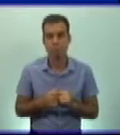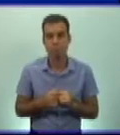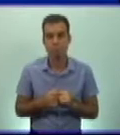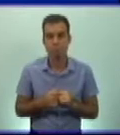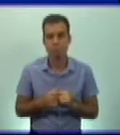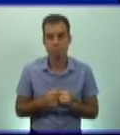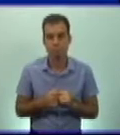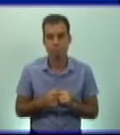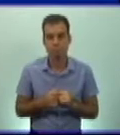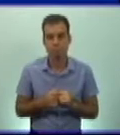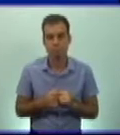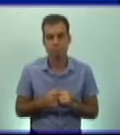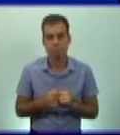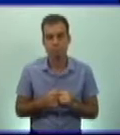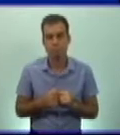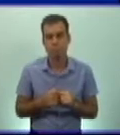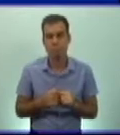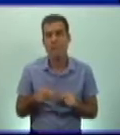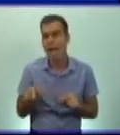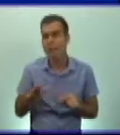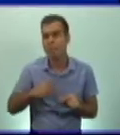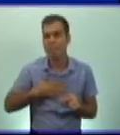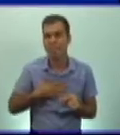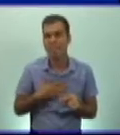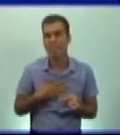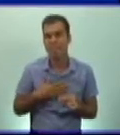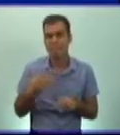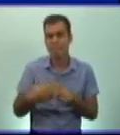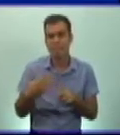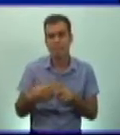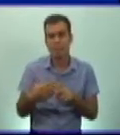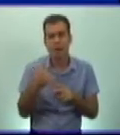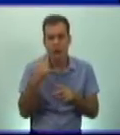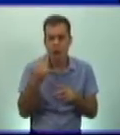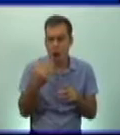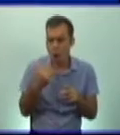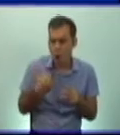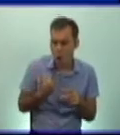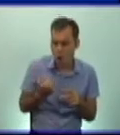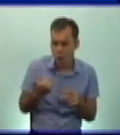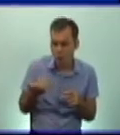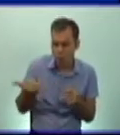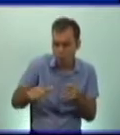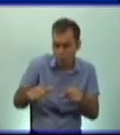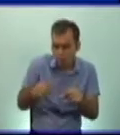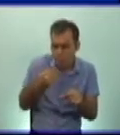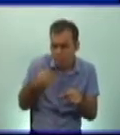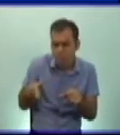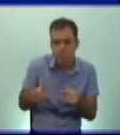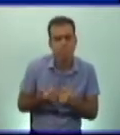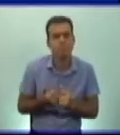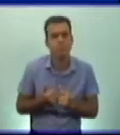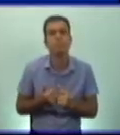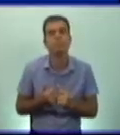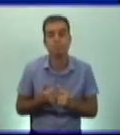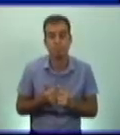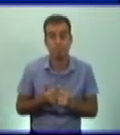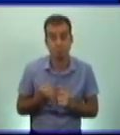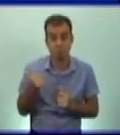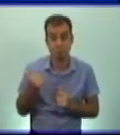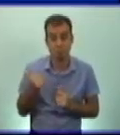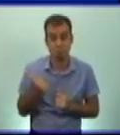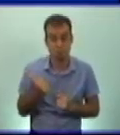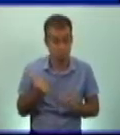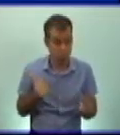inicial encerrada entre paréntesis el estado de agregación que presenta esta sustancia. Y aquí tenemos la fórmula química de estas